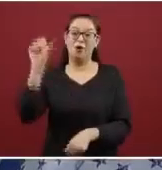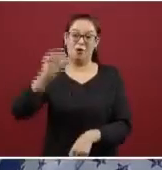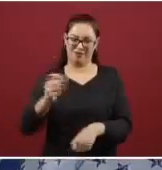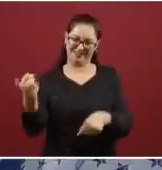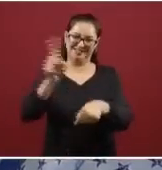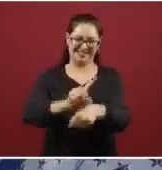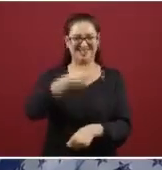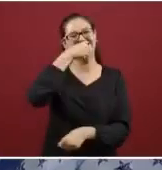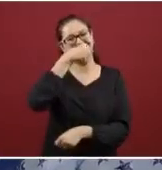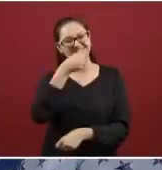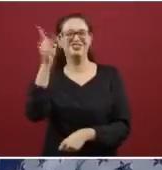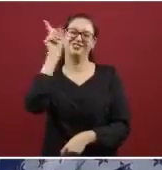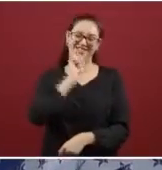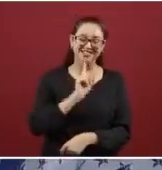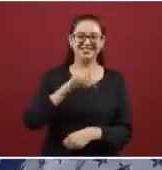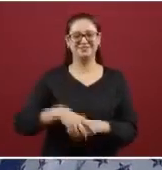y